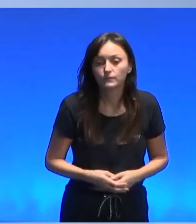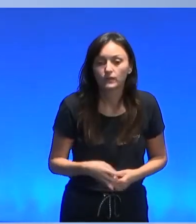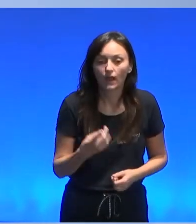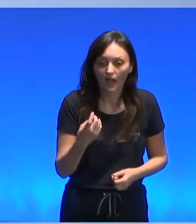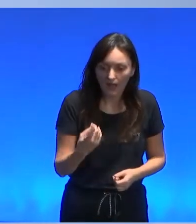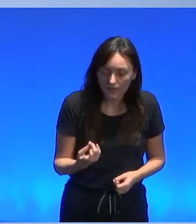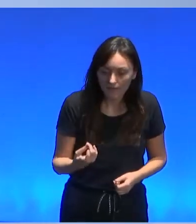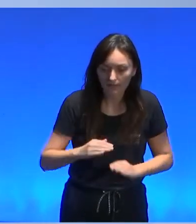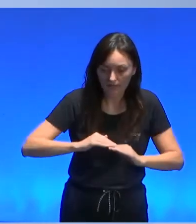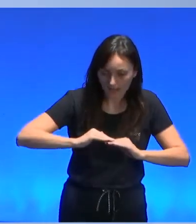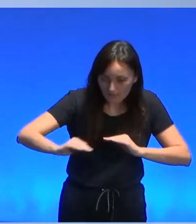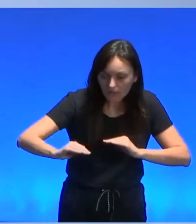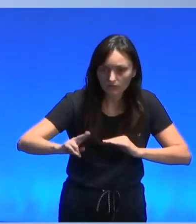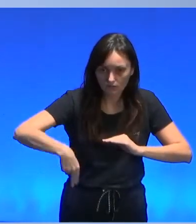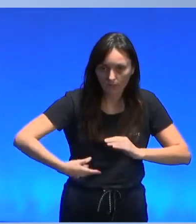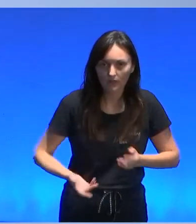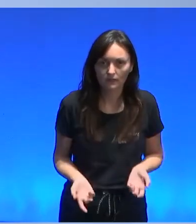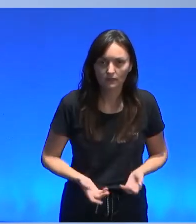Necesitamos asfalto.